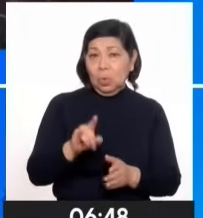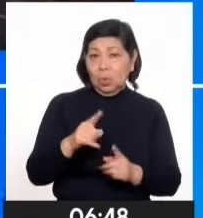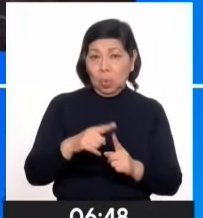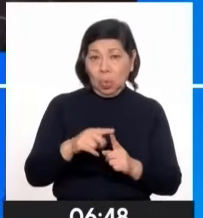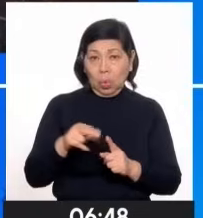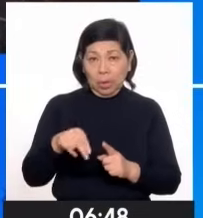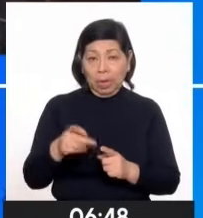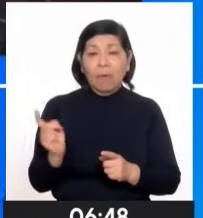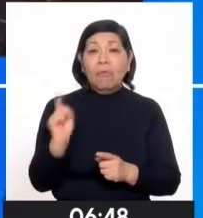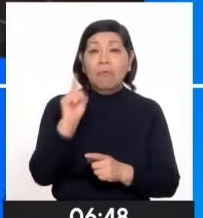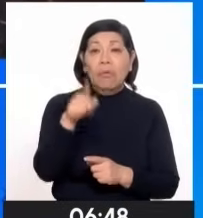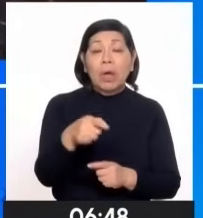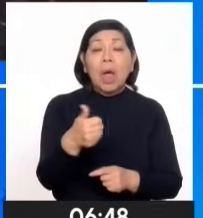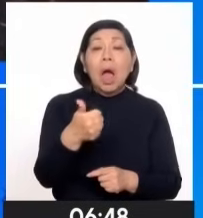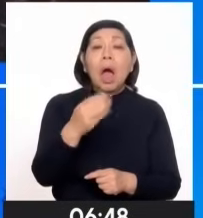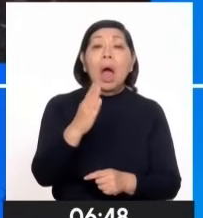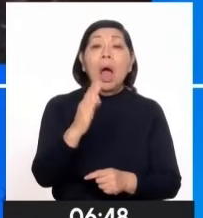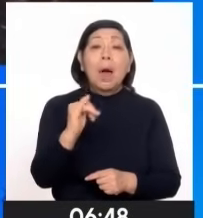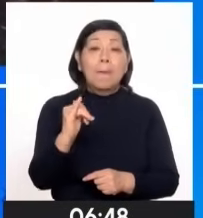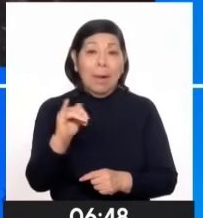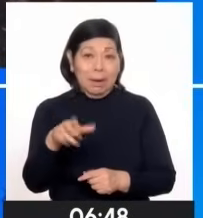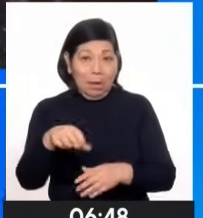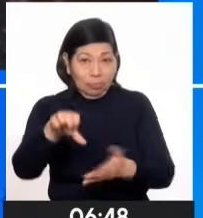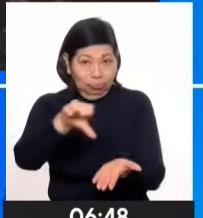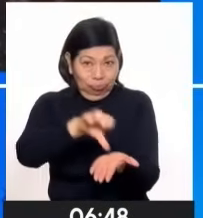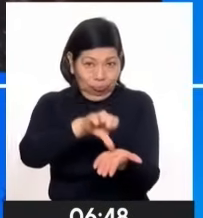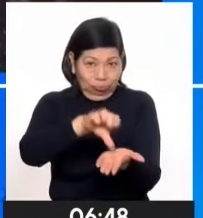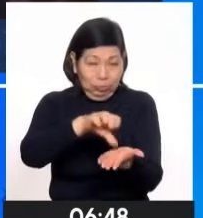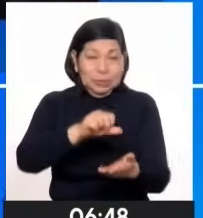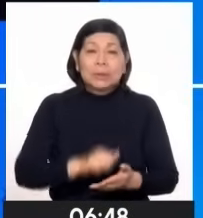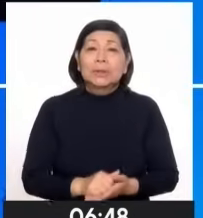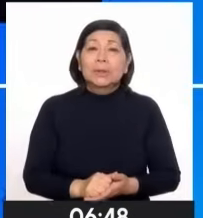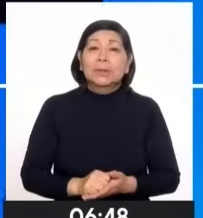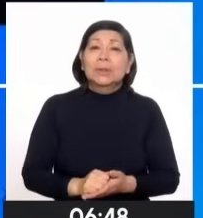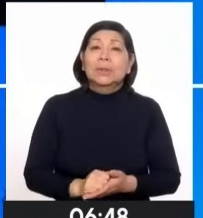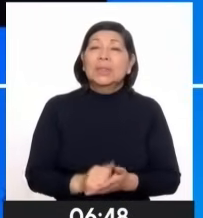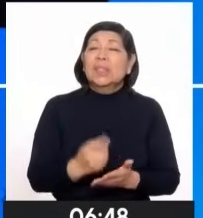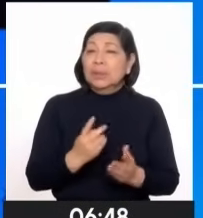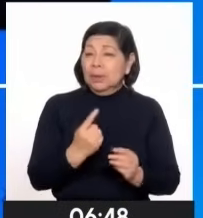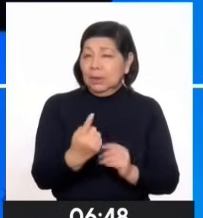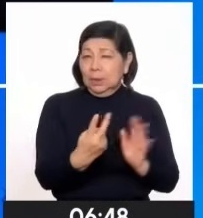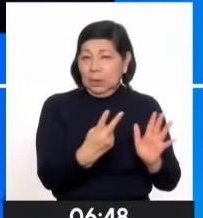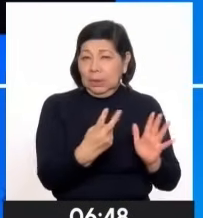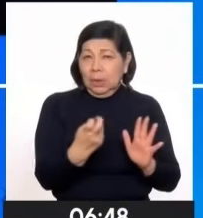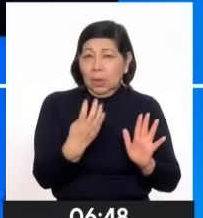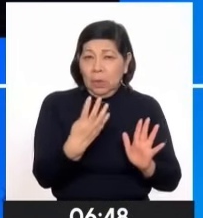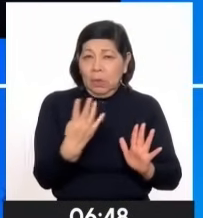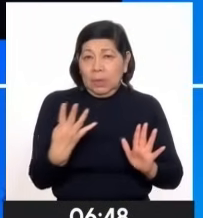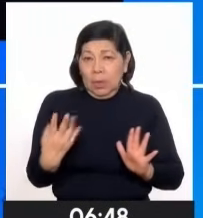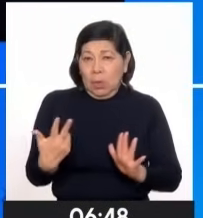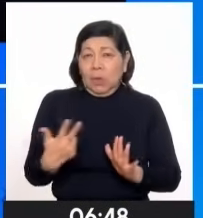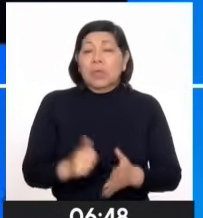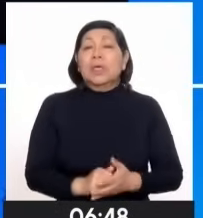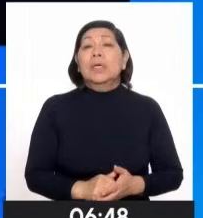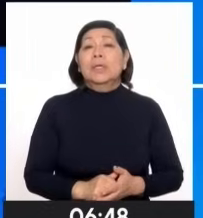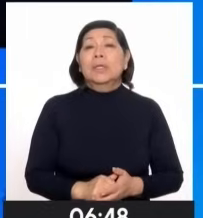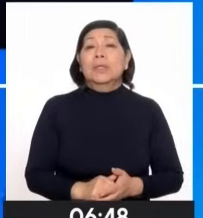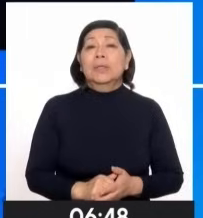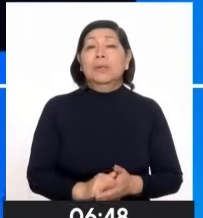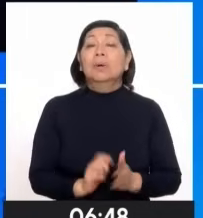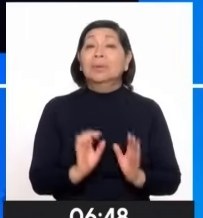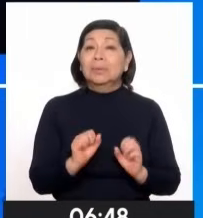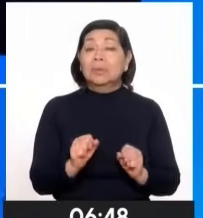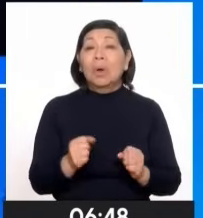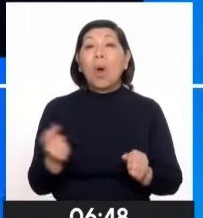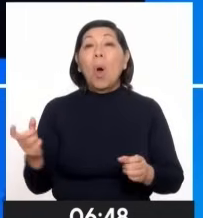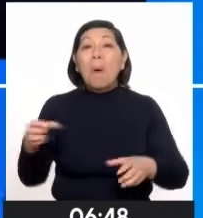a la ciudad de abancay a la altura del sector denominado huajo kilómet 798 eh fue